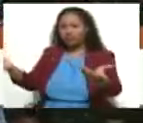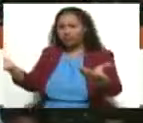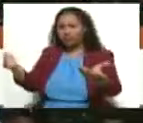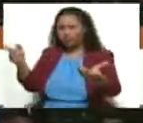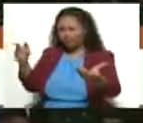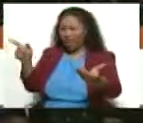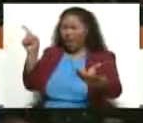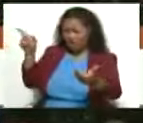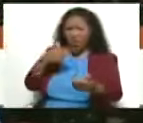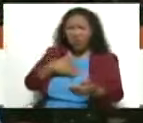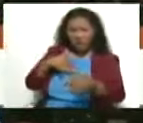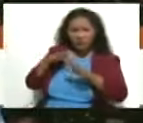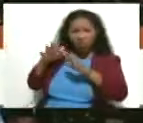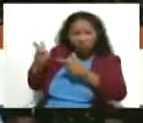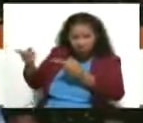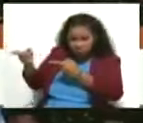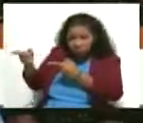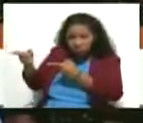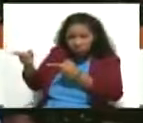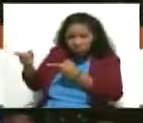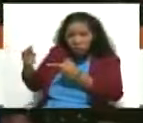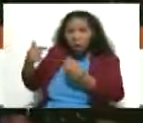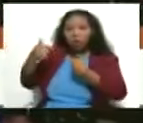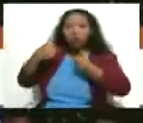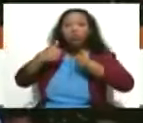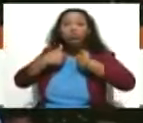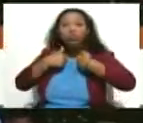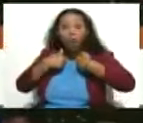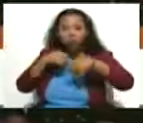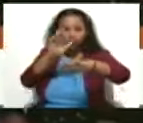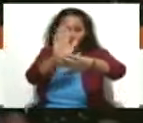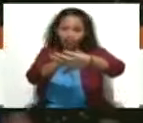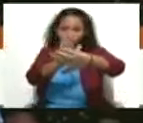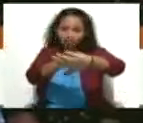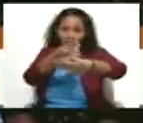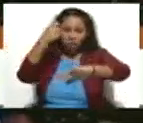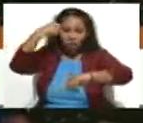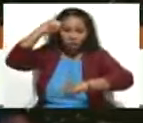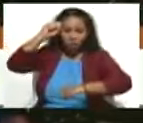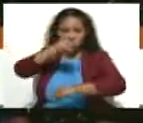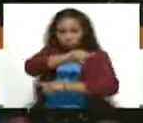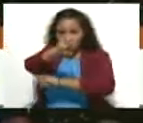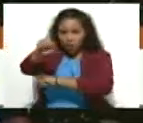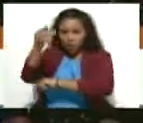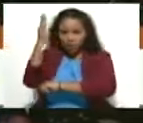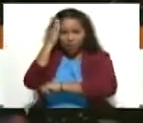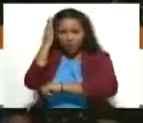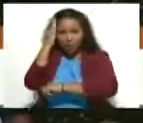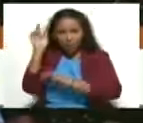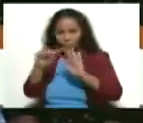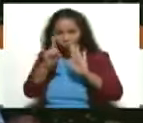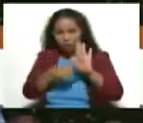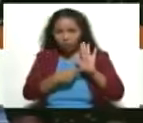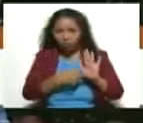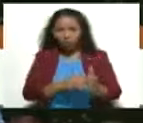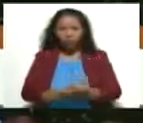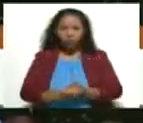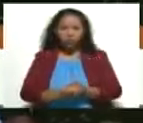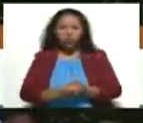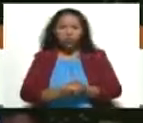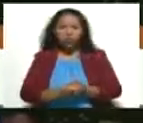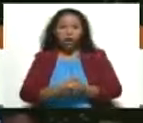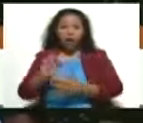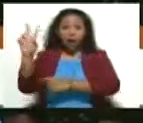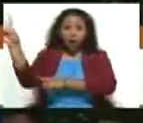Eso es lo que ellos quieren. Yo solo les voy a recordar algo que esbozó nuestra querida hermana gobernadora. A los